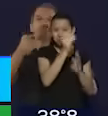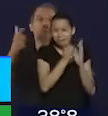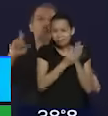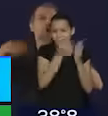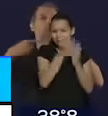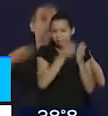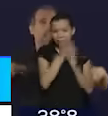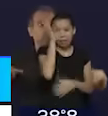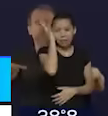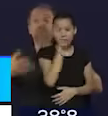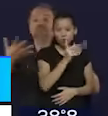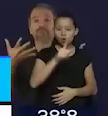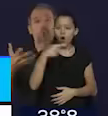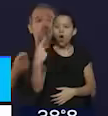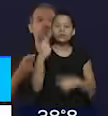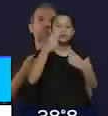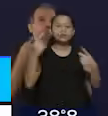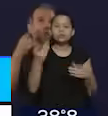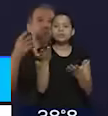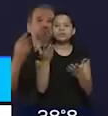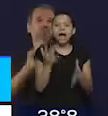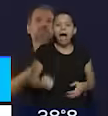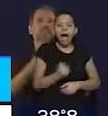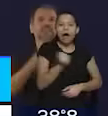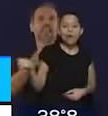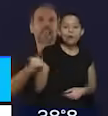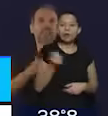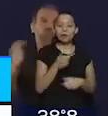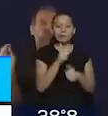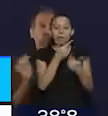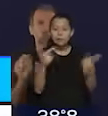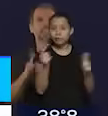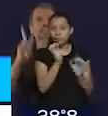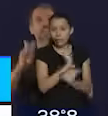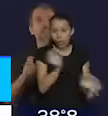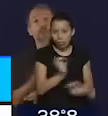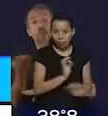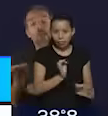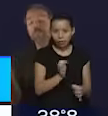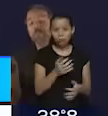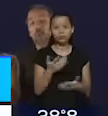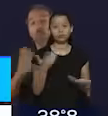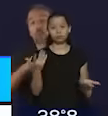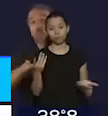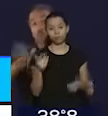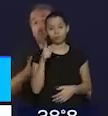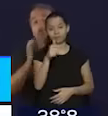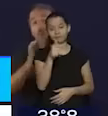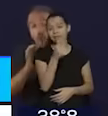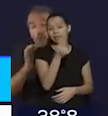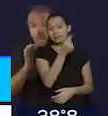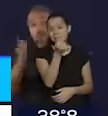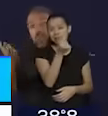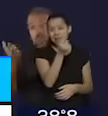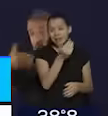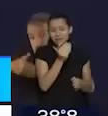elementos y no no no hay intención de de ajustar las cuentas públicas bueno la la cuasimoneda en tal caso si si ve